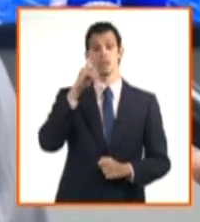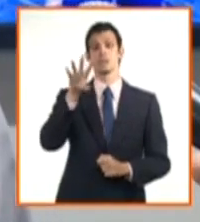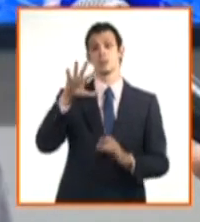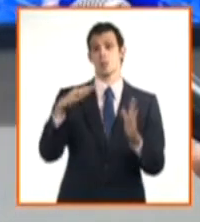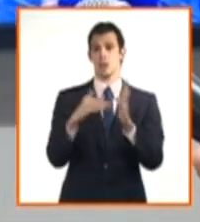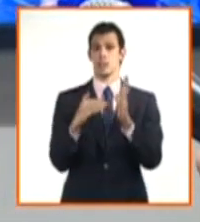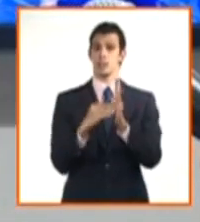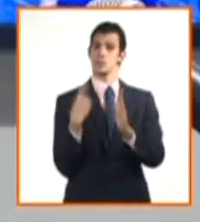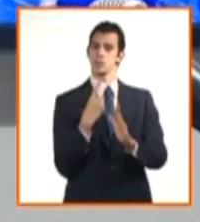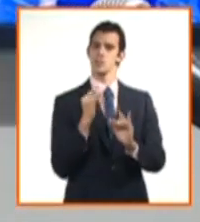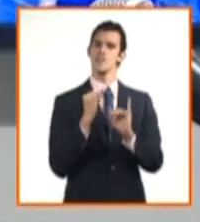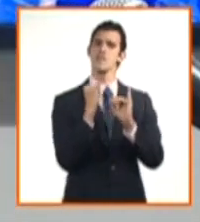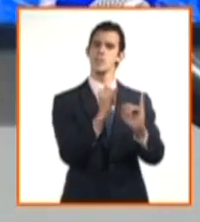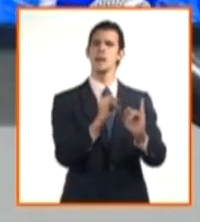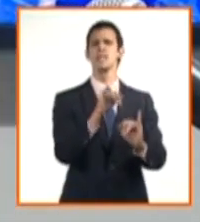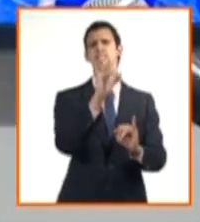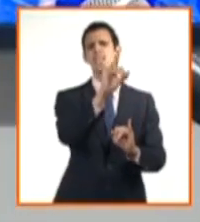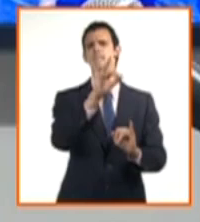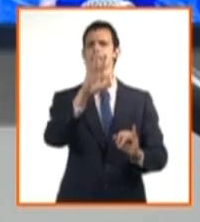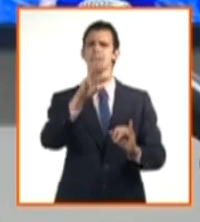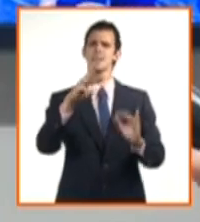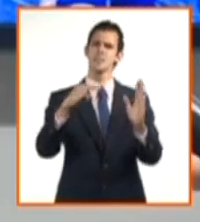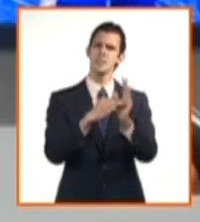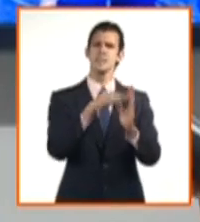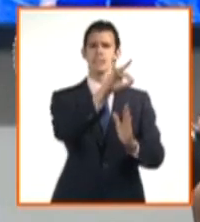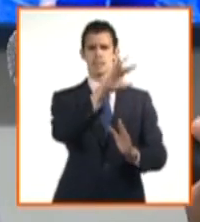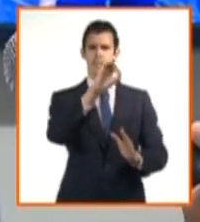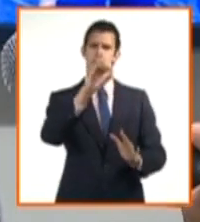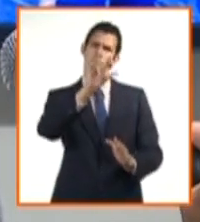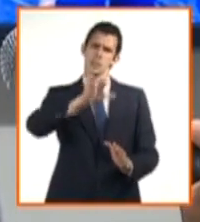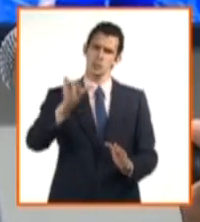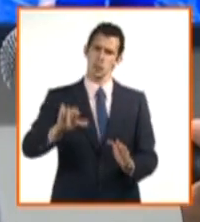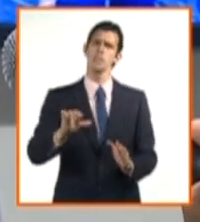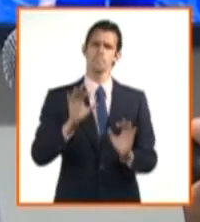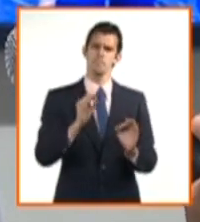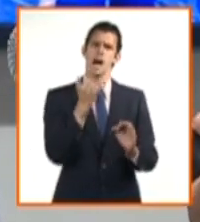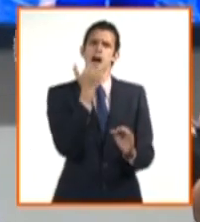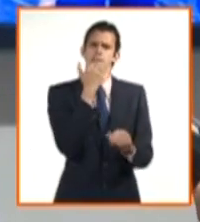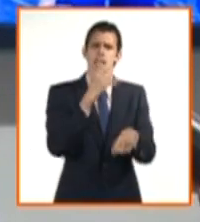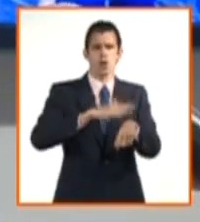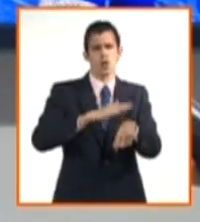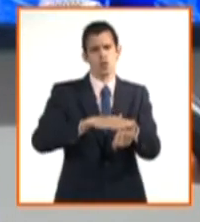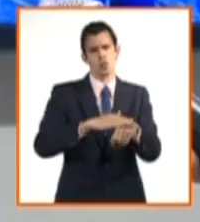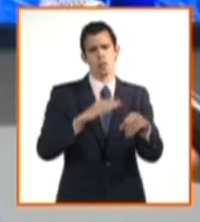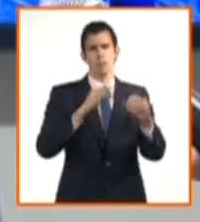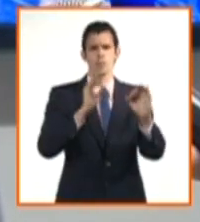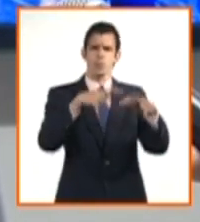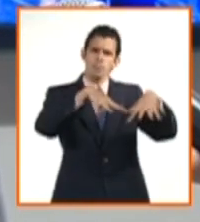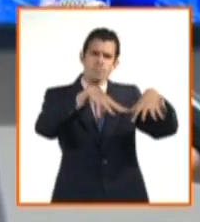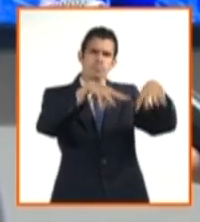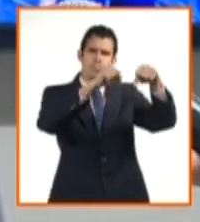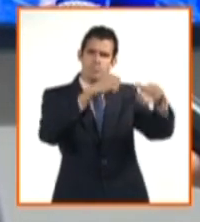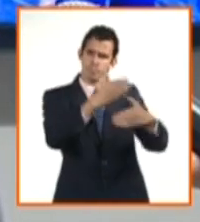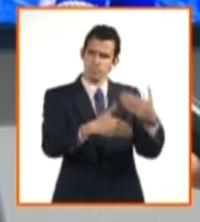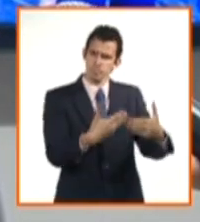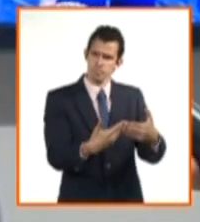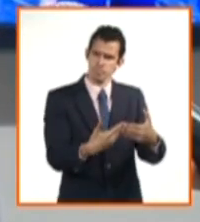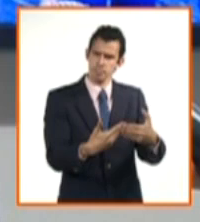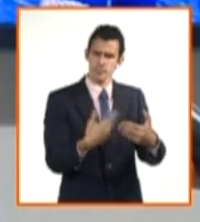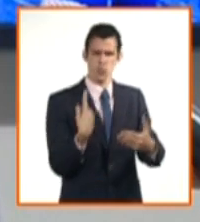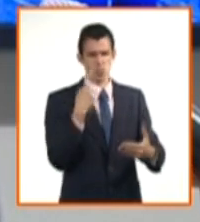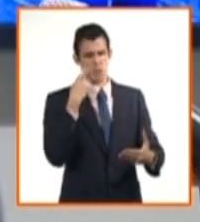700 consumidores afectados y ya empezamos a trabajar en todas estas provincias